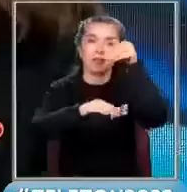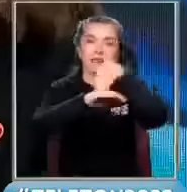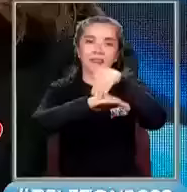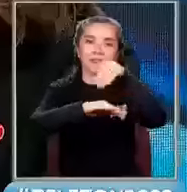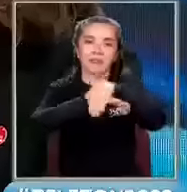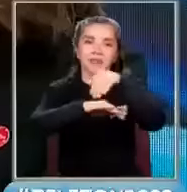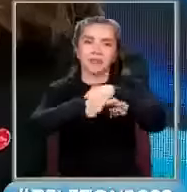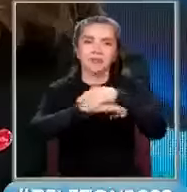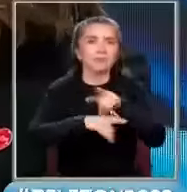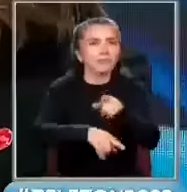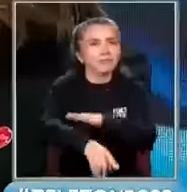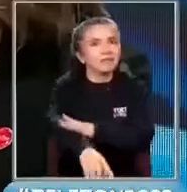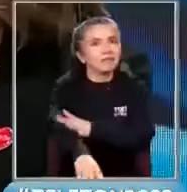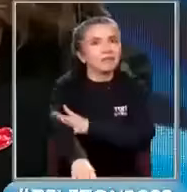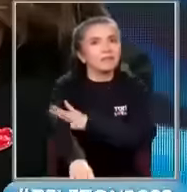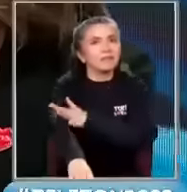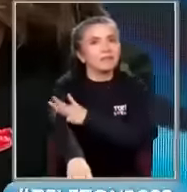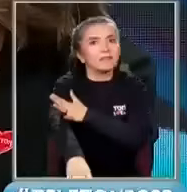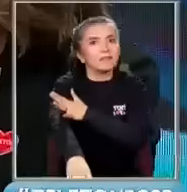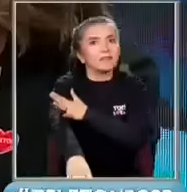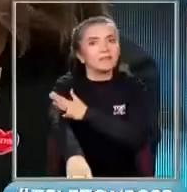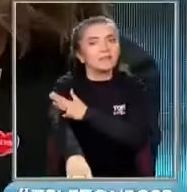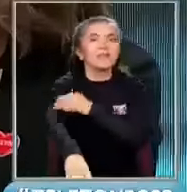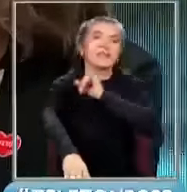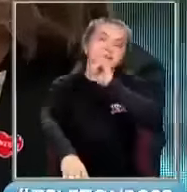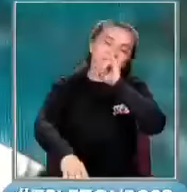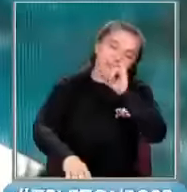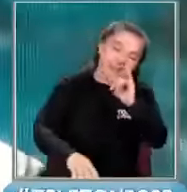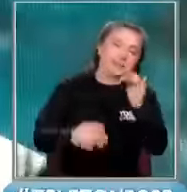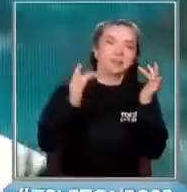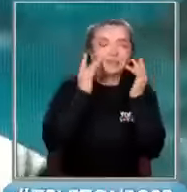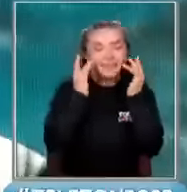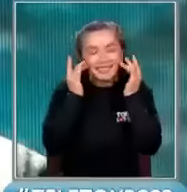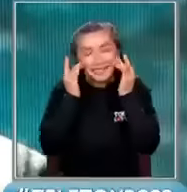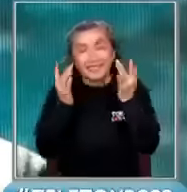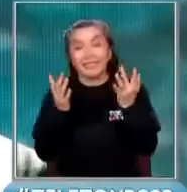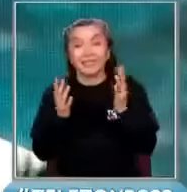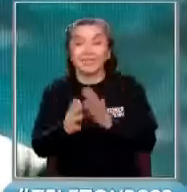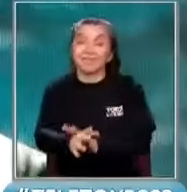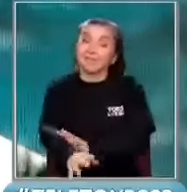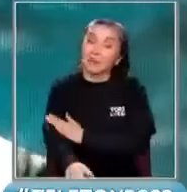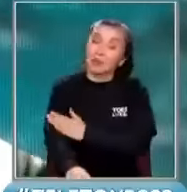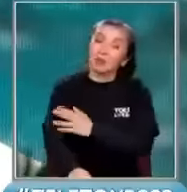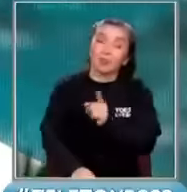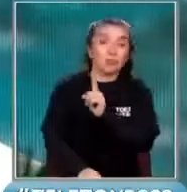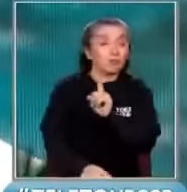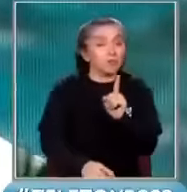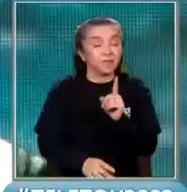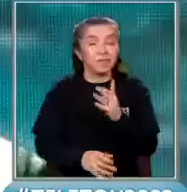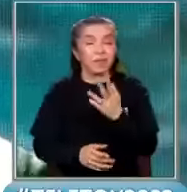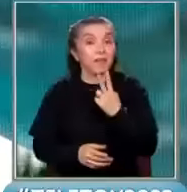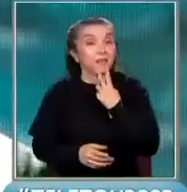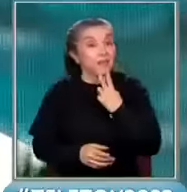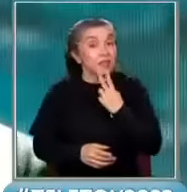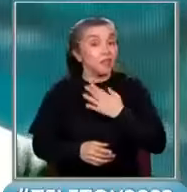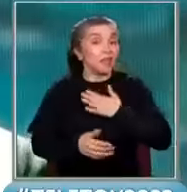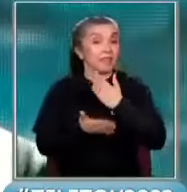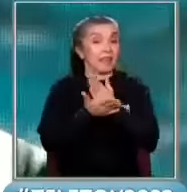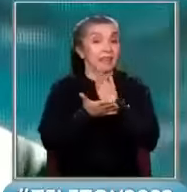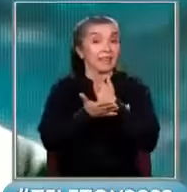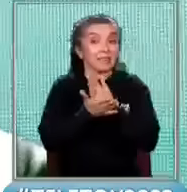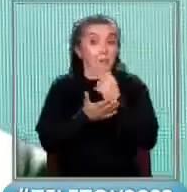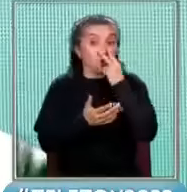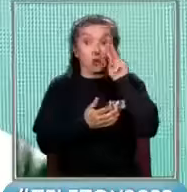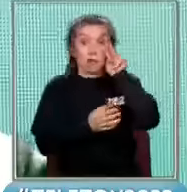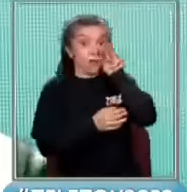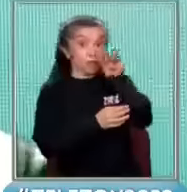estás emocionadísimo. Sí, bastante contento y emocionado, porque no había vivido estas clases, pero no lo había